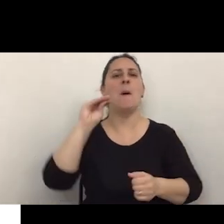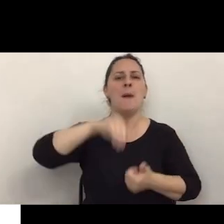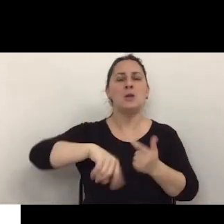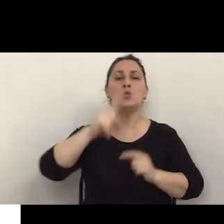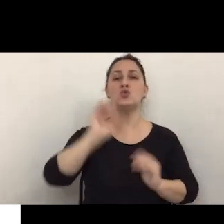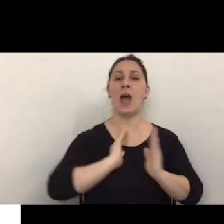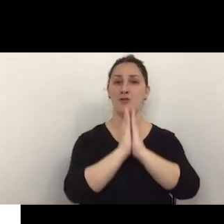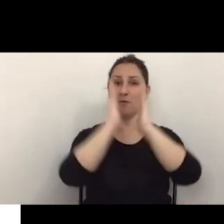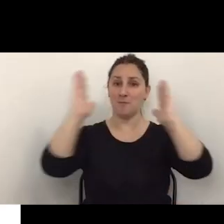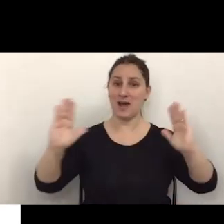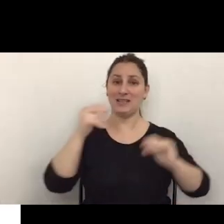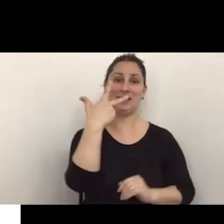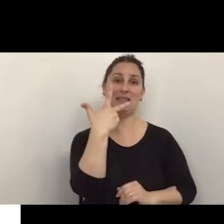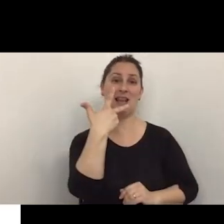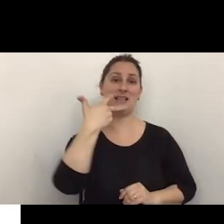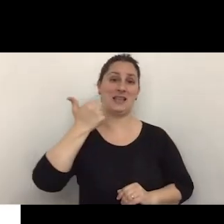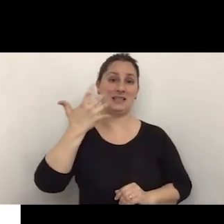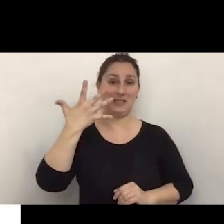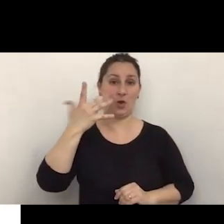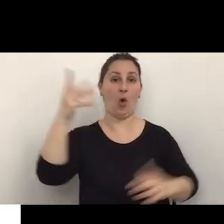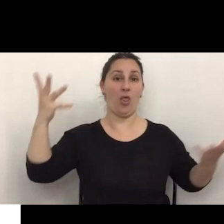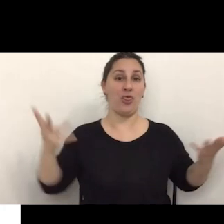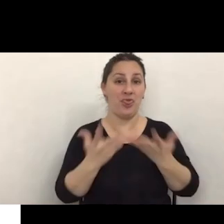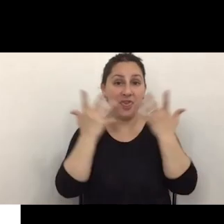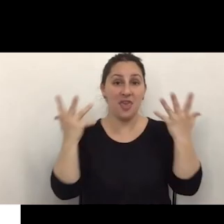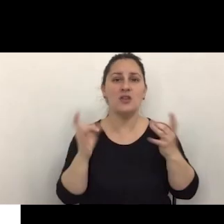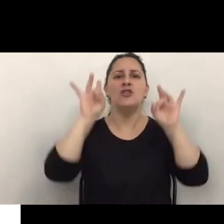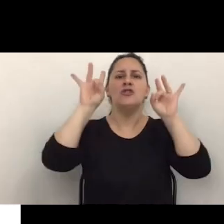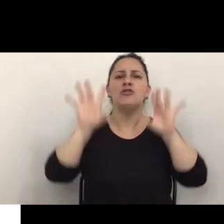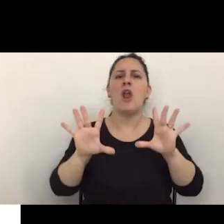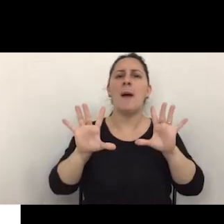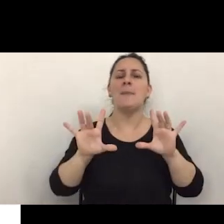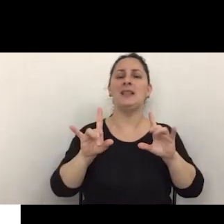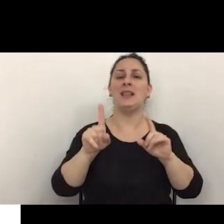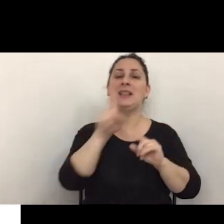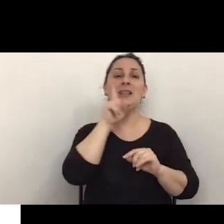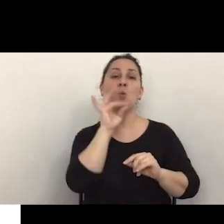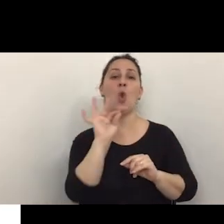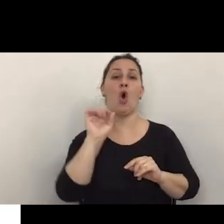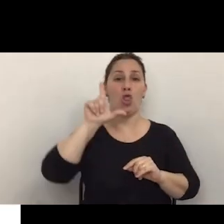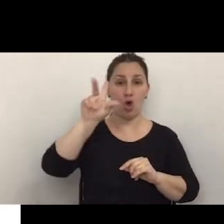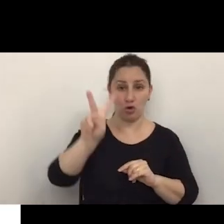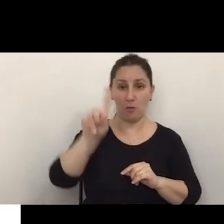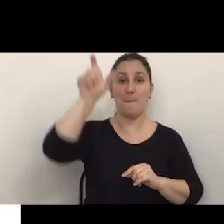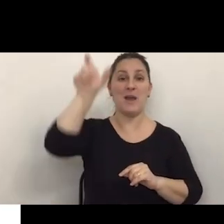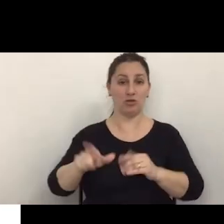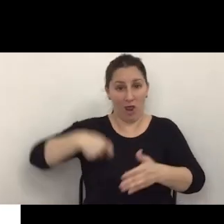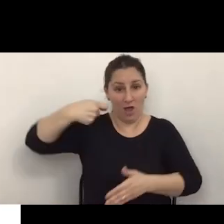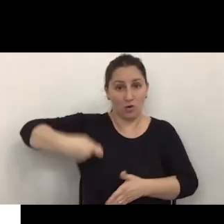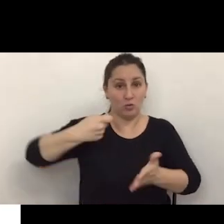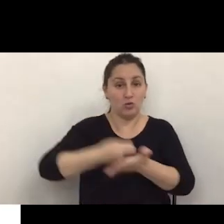por 360 días, de únicamente el título 2, que es que el contribuyente que